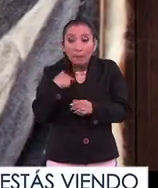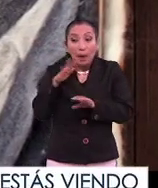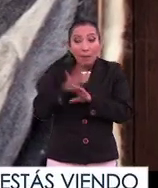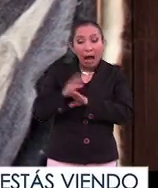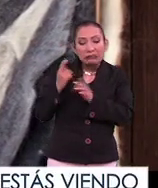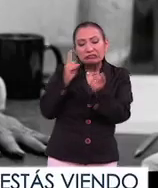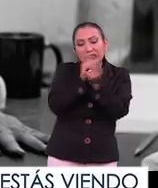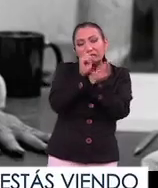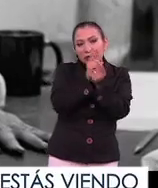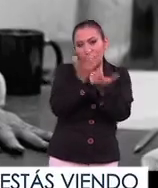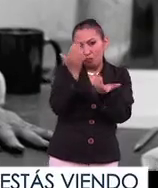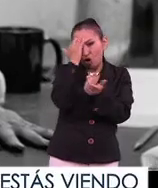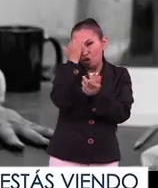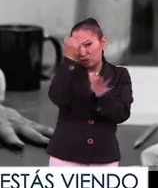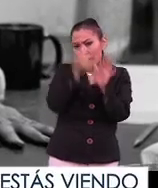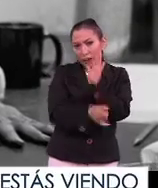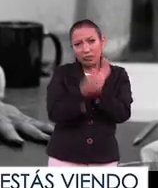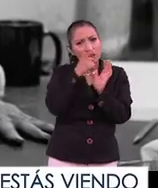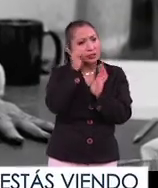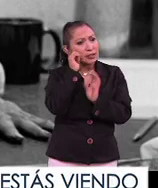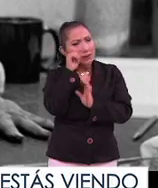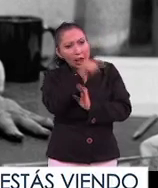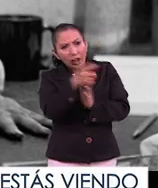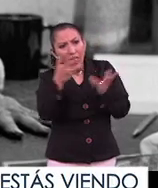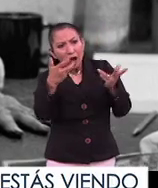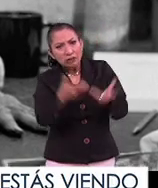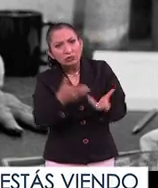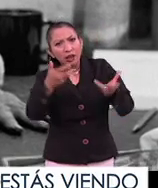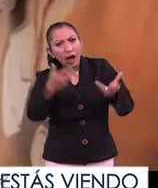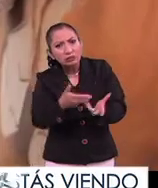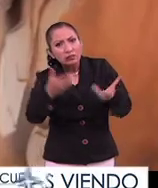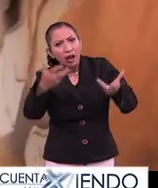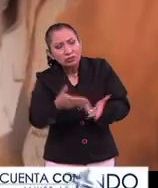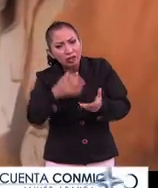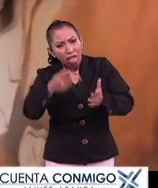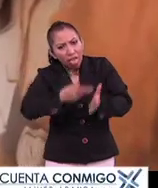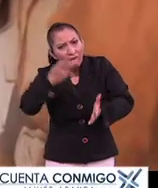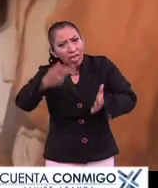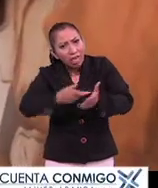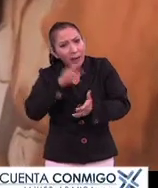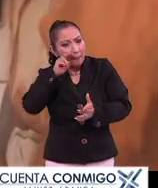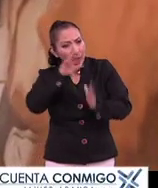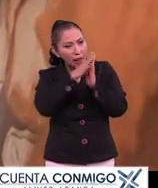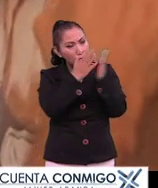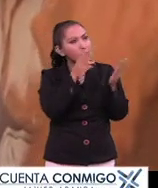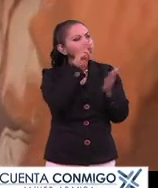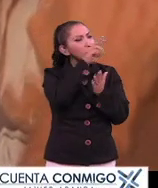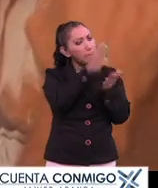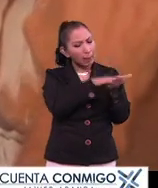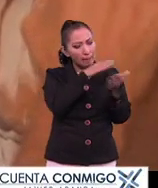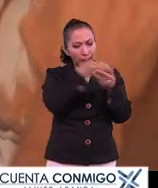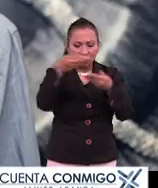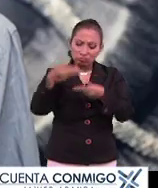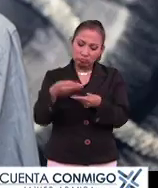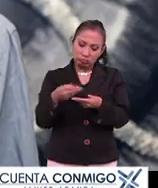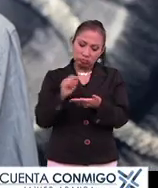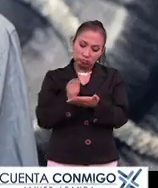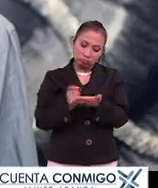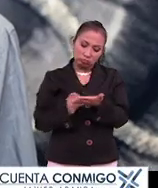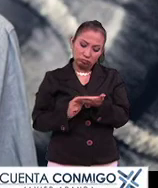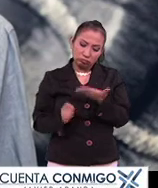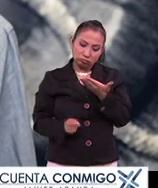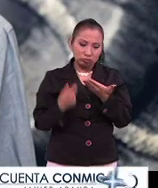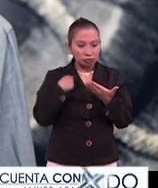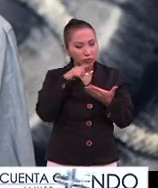más, ¿no? O sea, dicen todo el tiempo está trabajando, ve un libro, un papel, empieza a